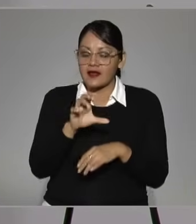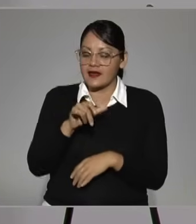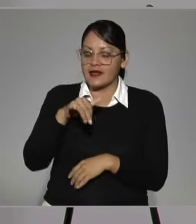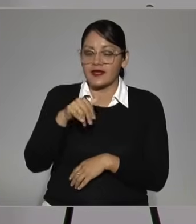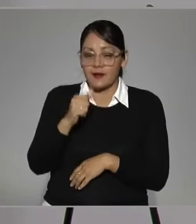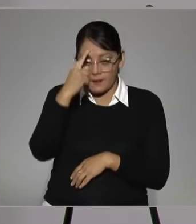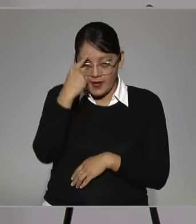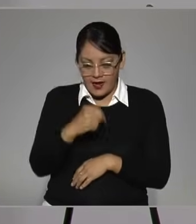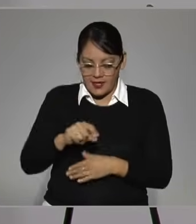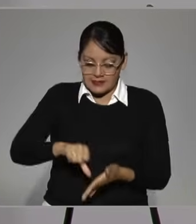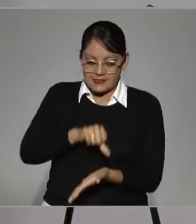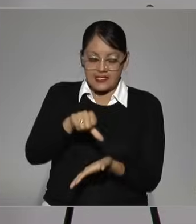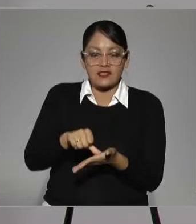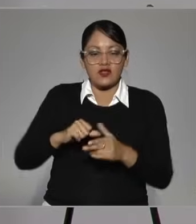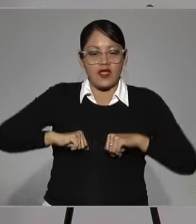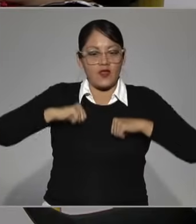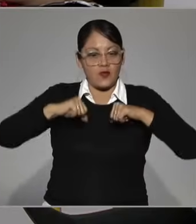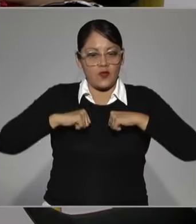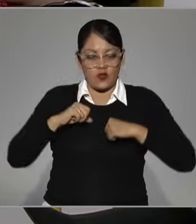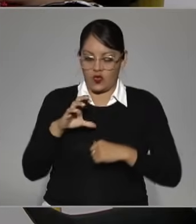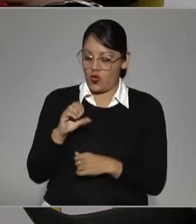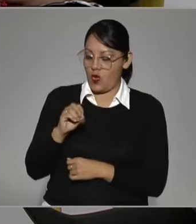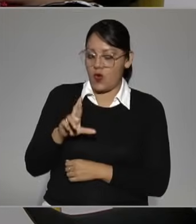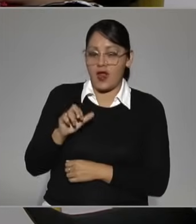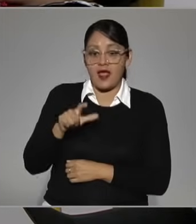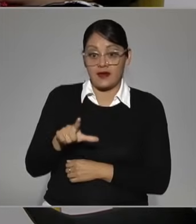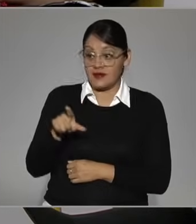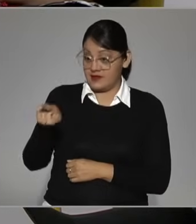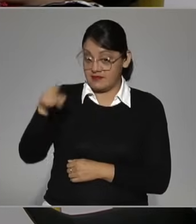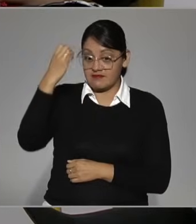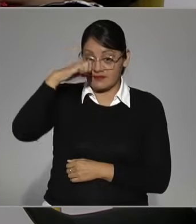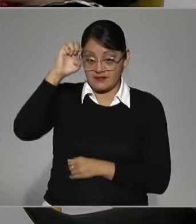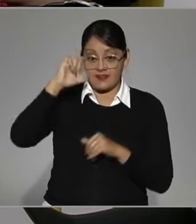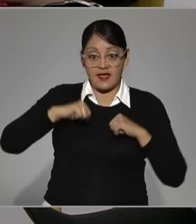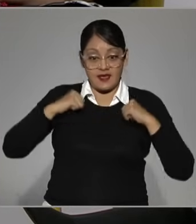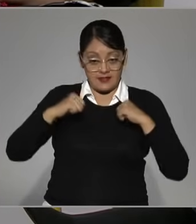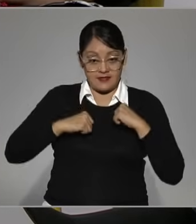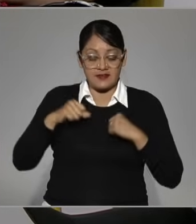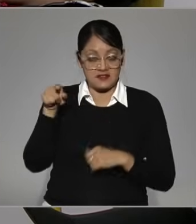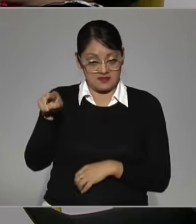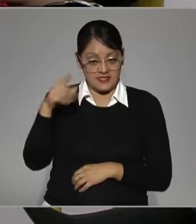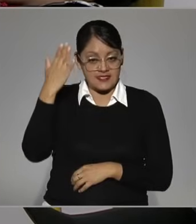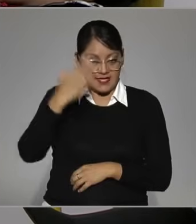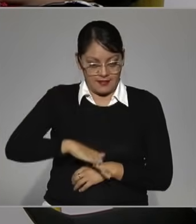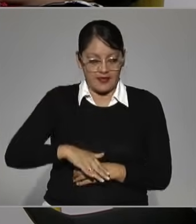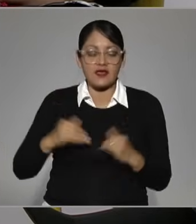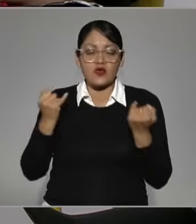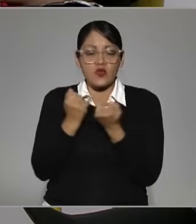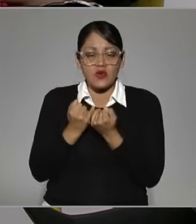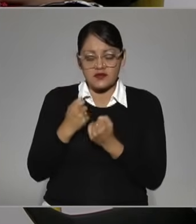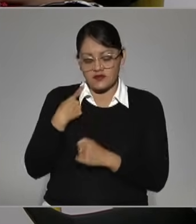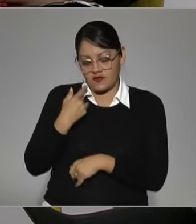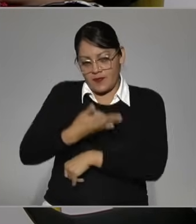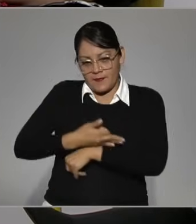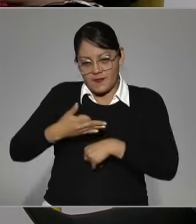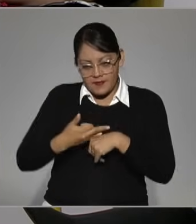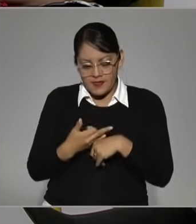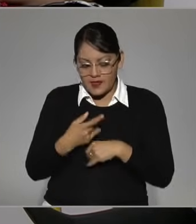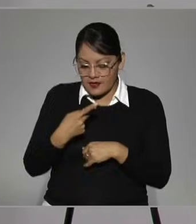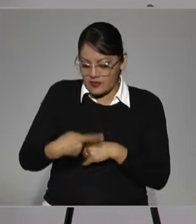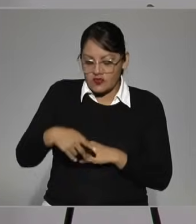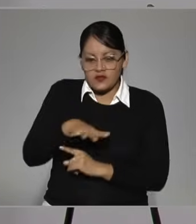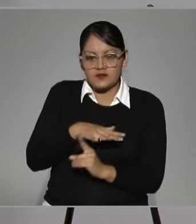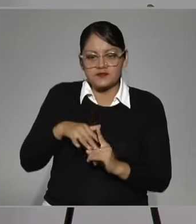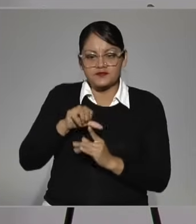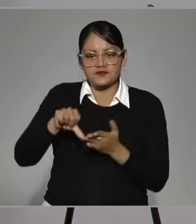para Adolescentes, CORA. También es experta en adolescentes y sus familias, supervisora del área de Psicología Clínica del Centro de